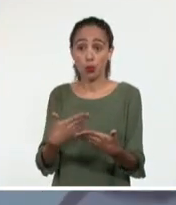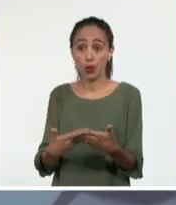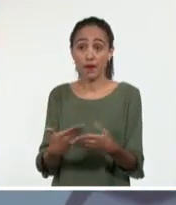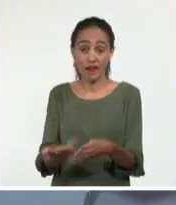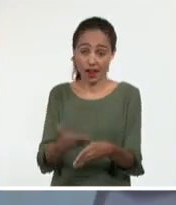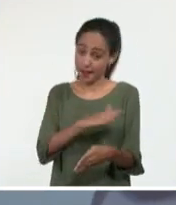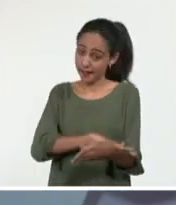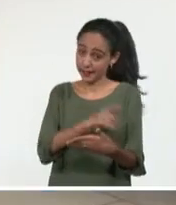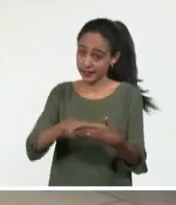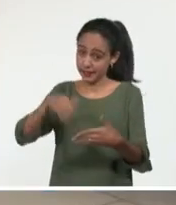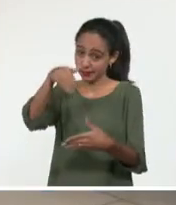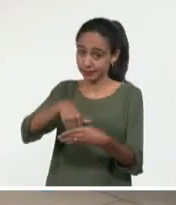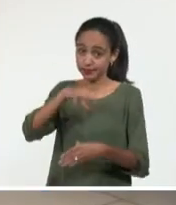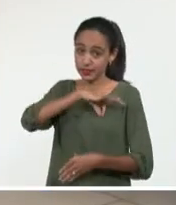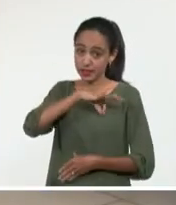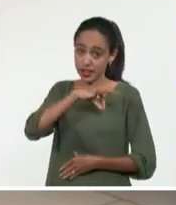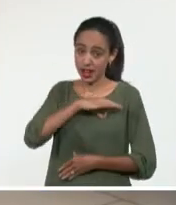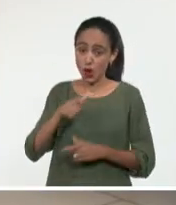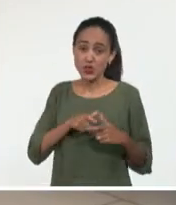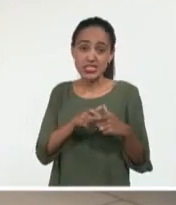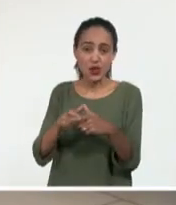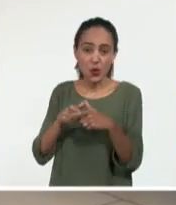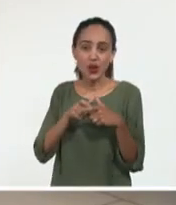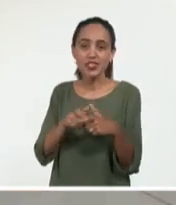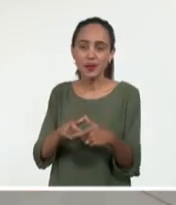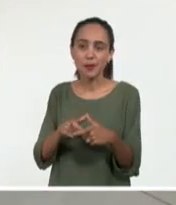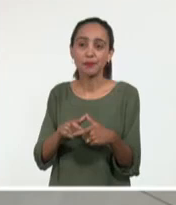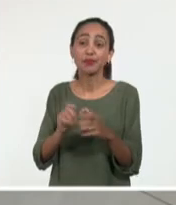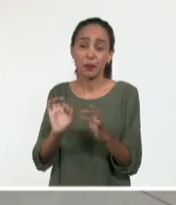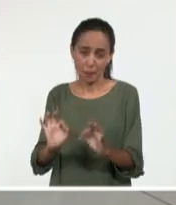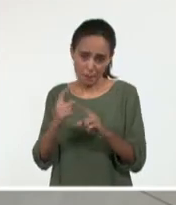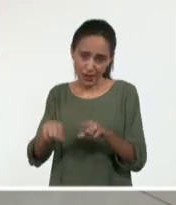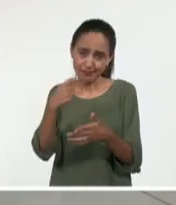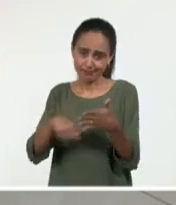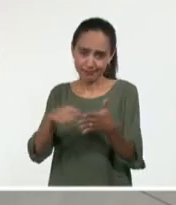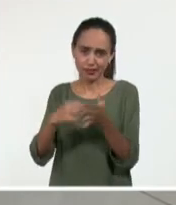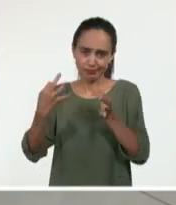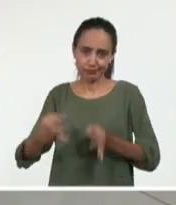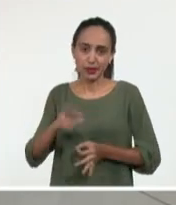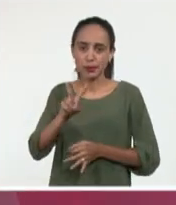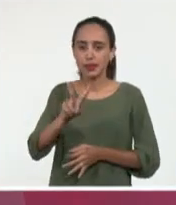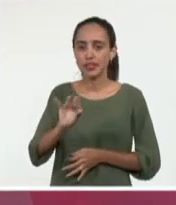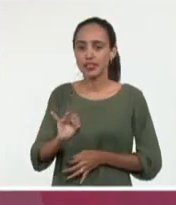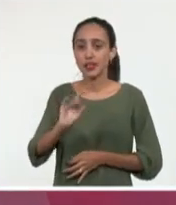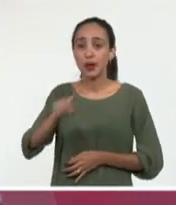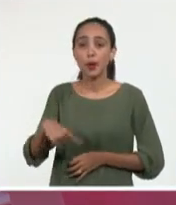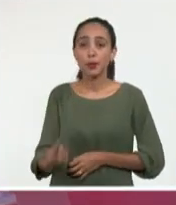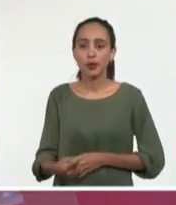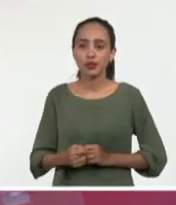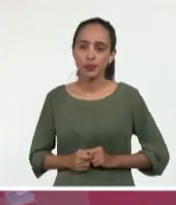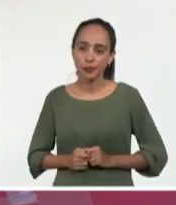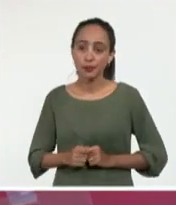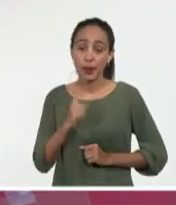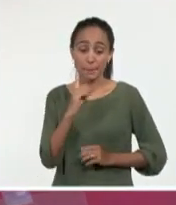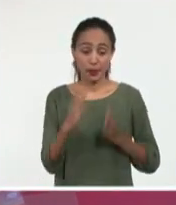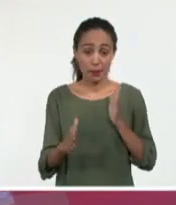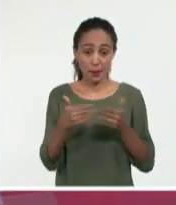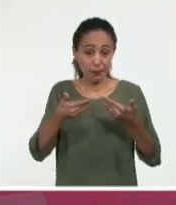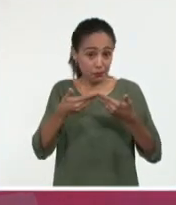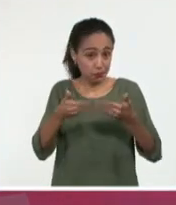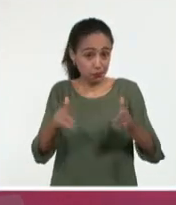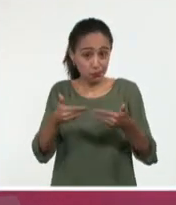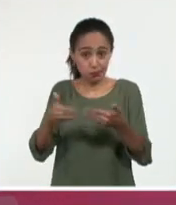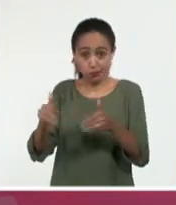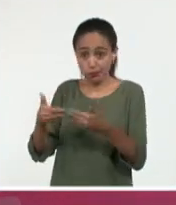las elecciones de delegados de circunscripciones, prevista para el 27 próximo. En una primera parte, la apertura de todos los